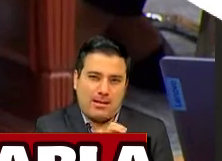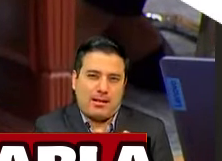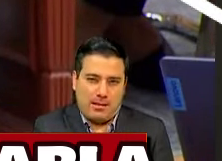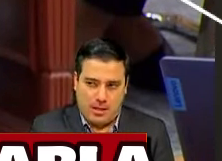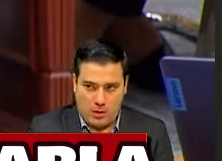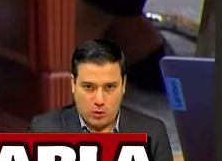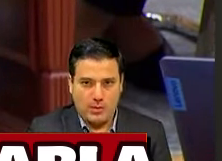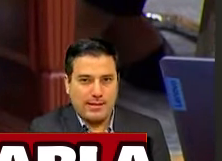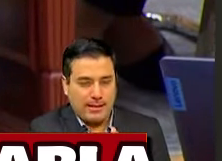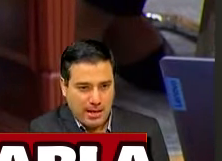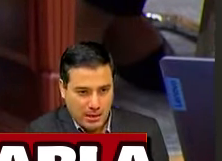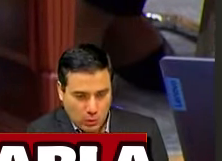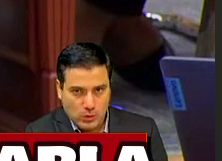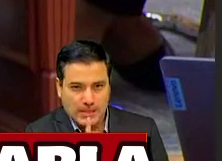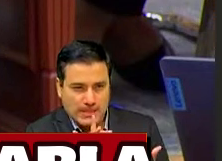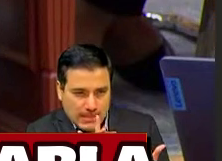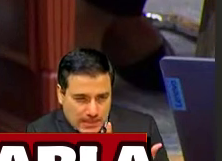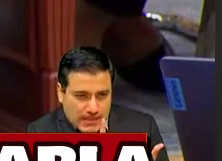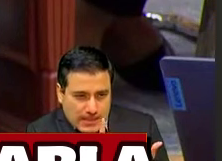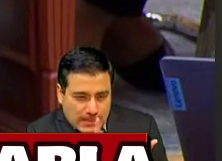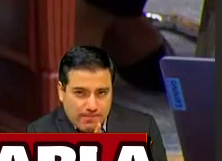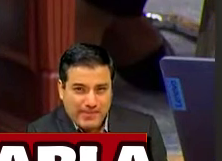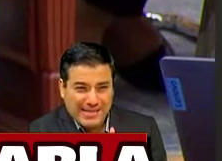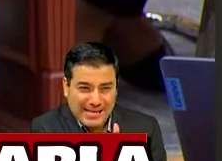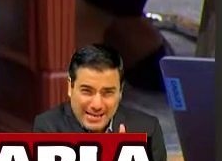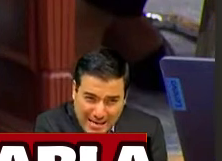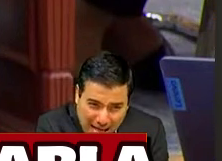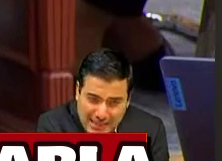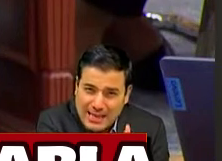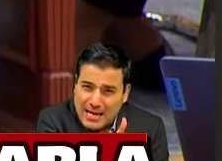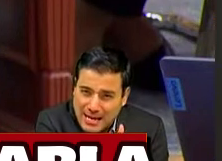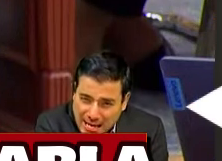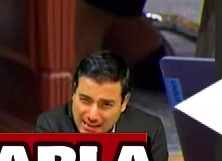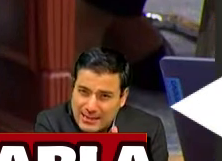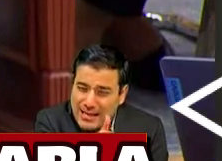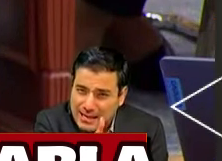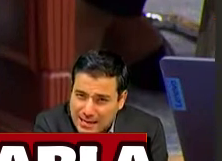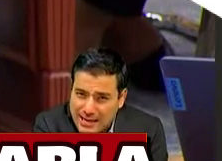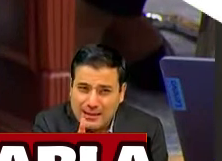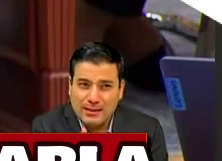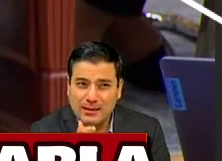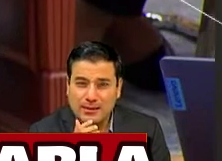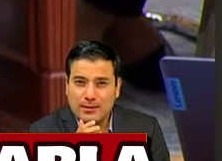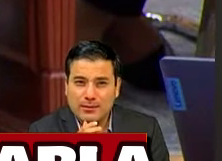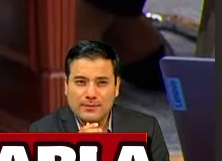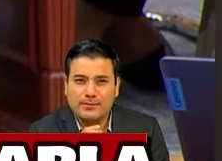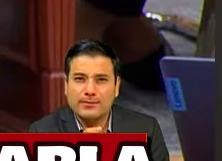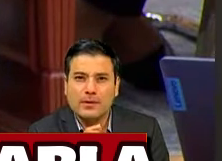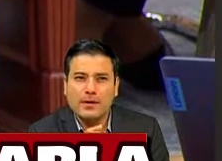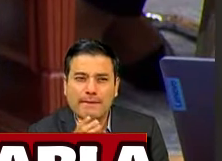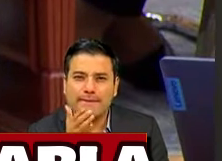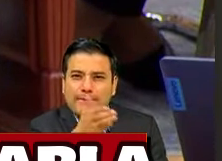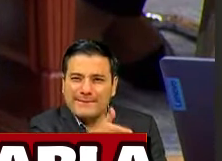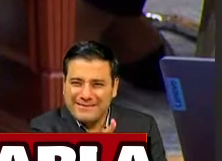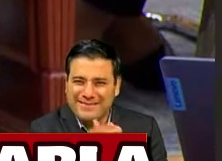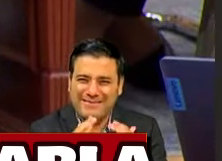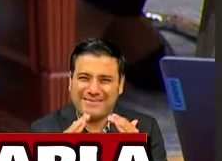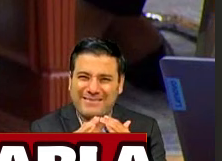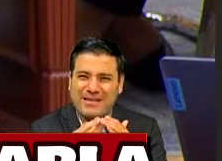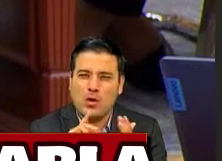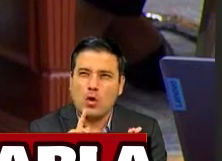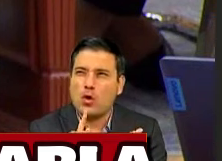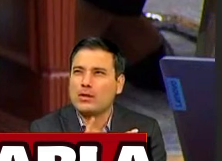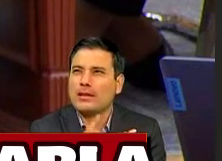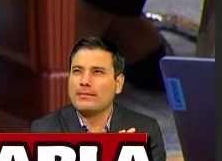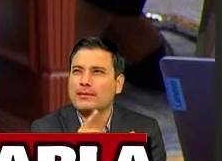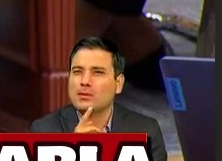precandidatos, a cada uno de ellos, se fue una o dos ocasiones y si no se notificó por estrados.